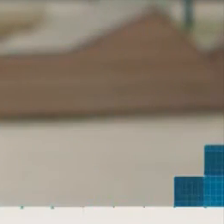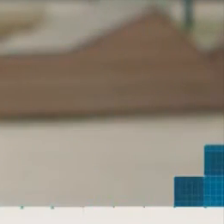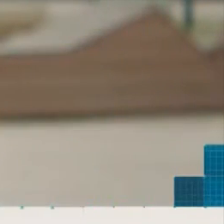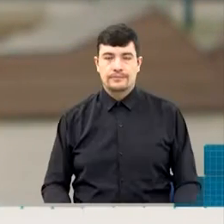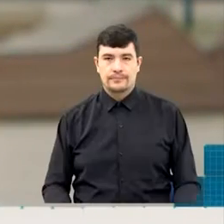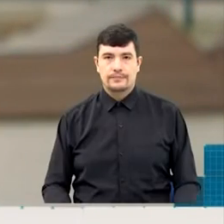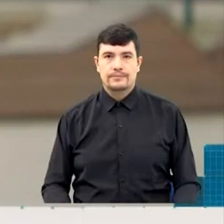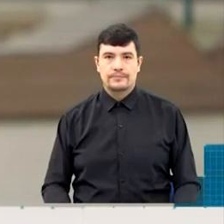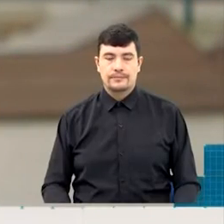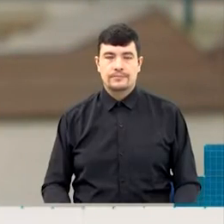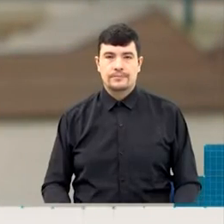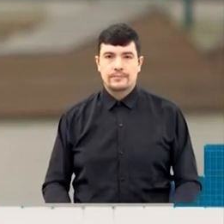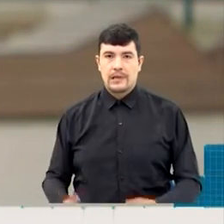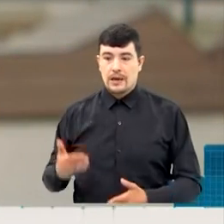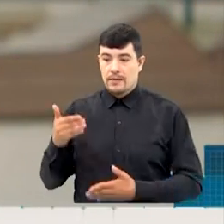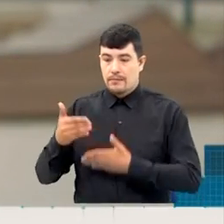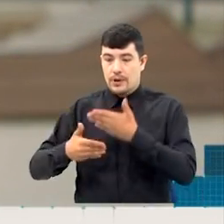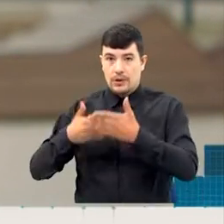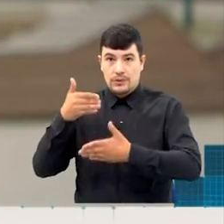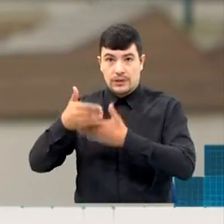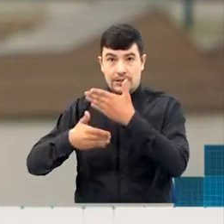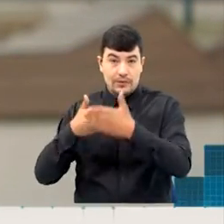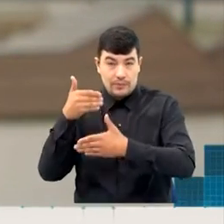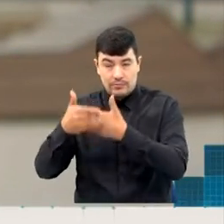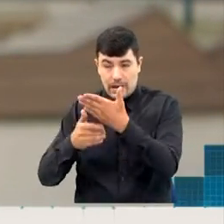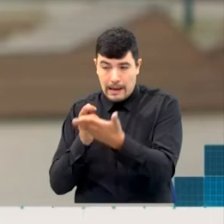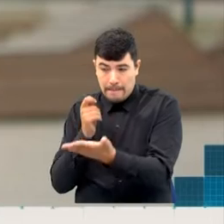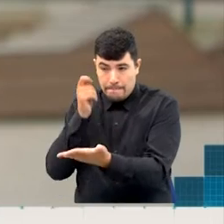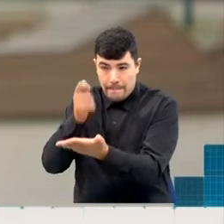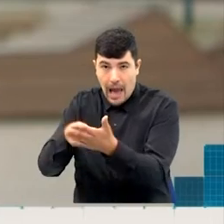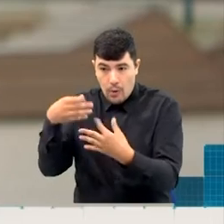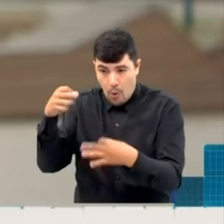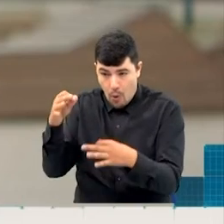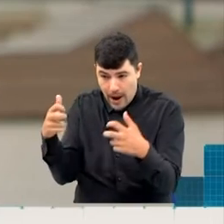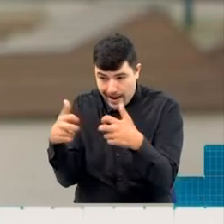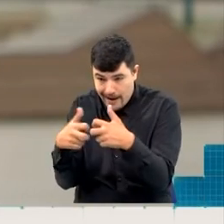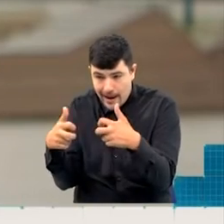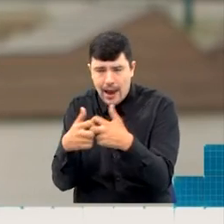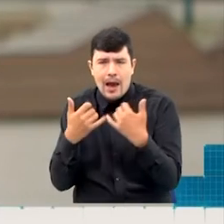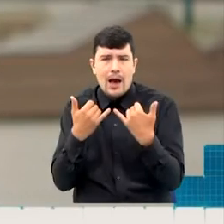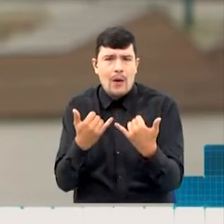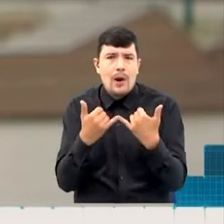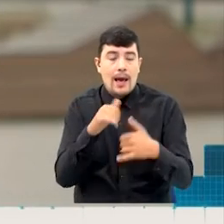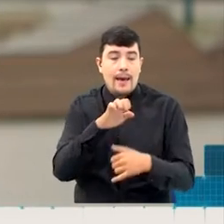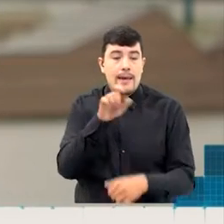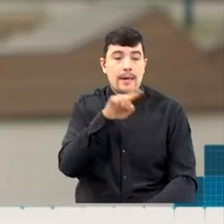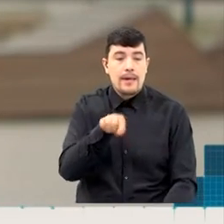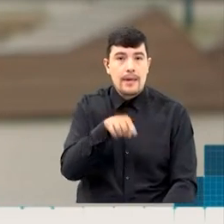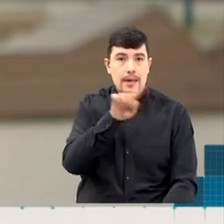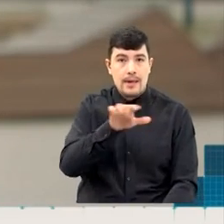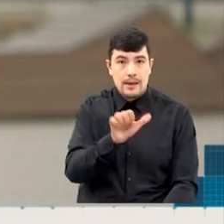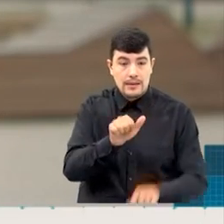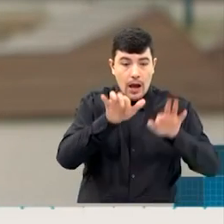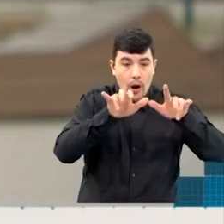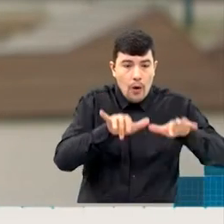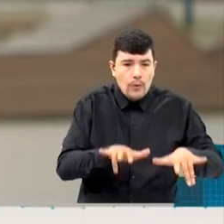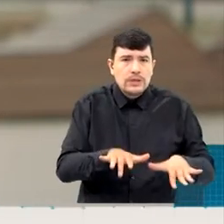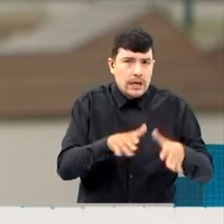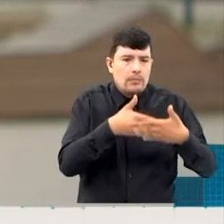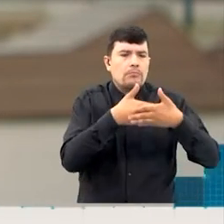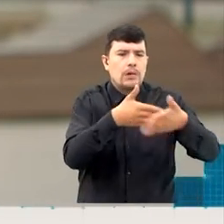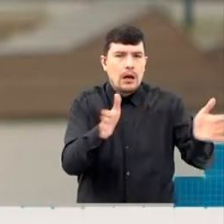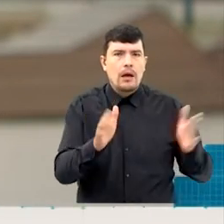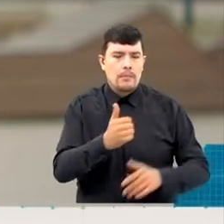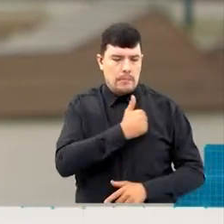Con el fin de facilitar el proceso de pago de la factura de energía, ESA ha habilitado en sus oficinas que cuentan con módulos de